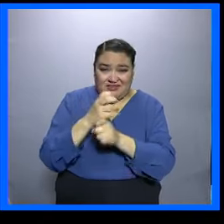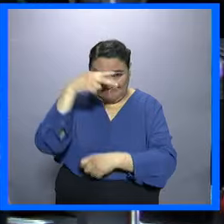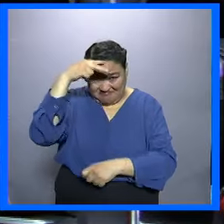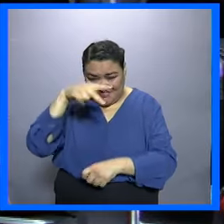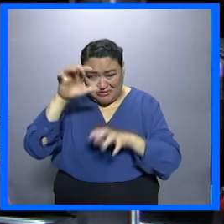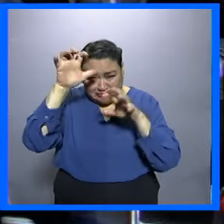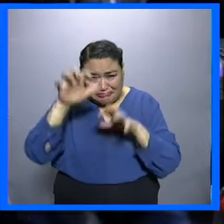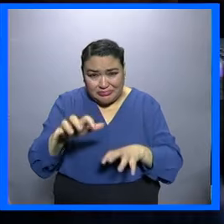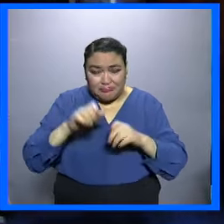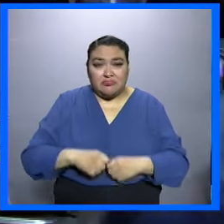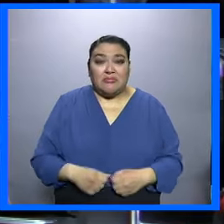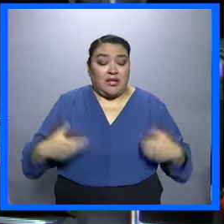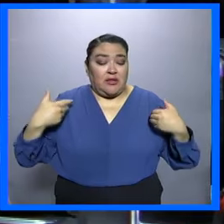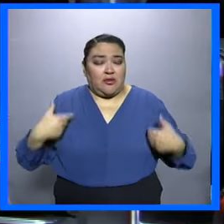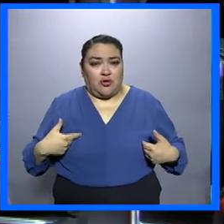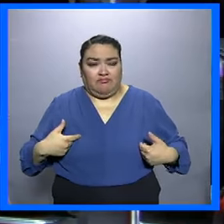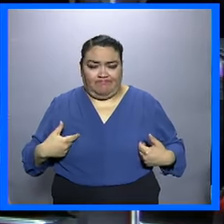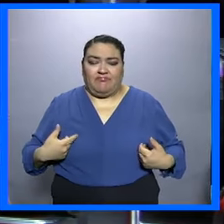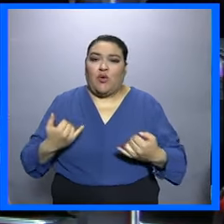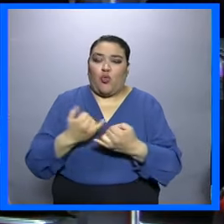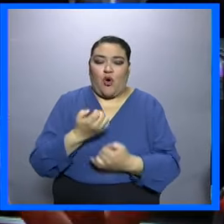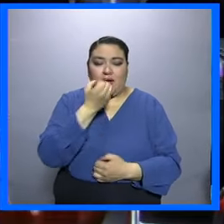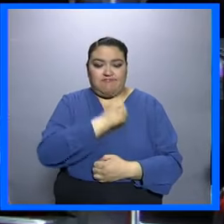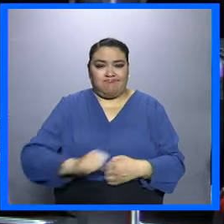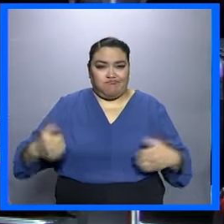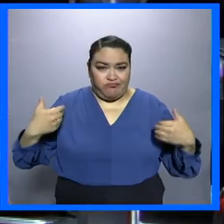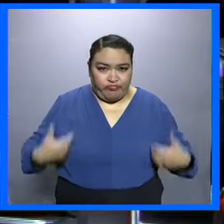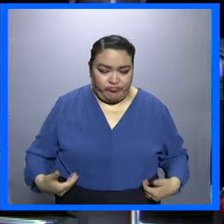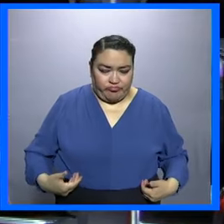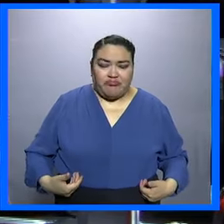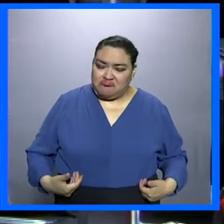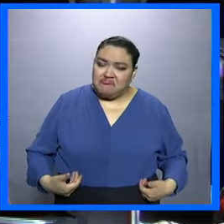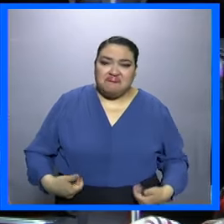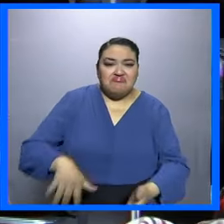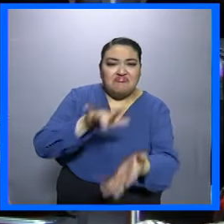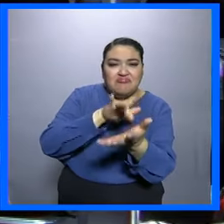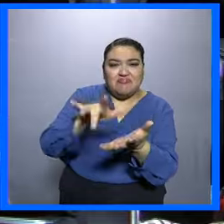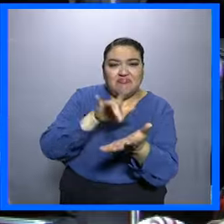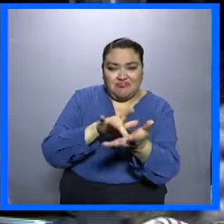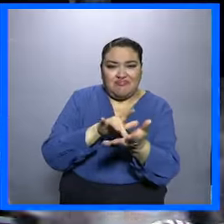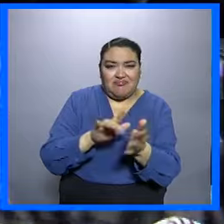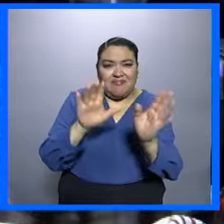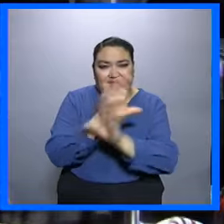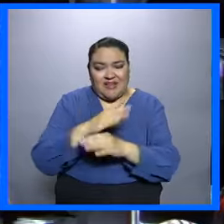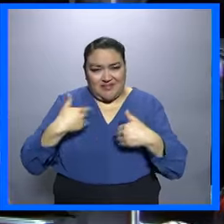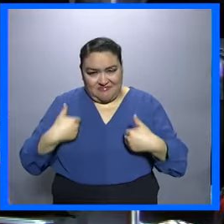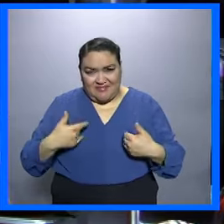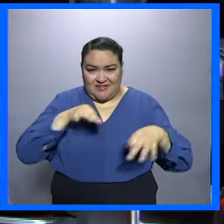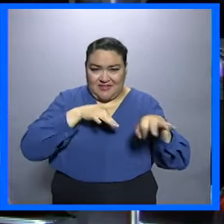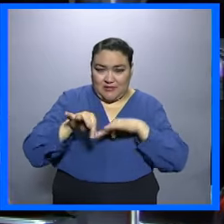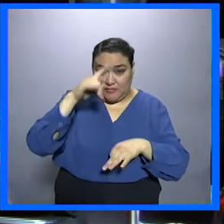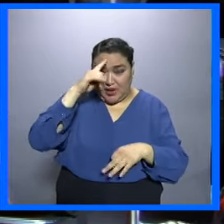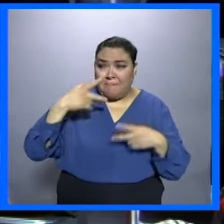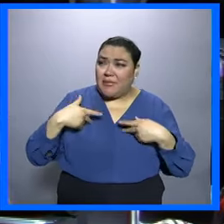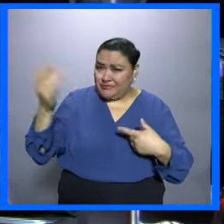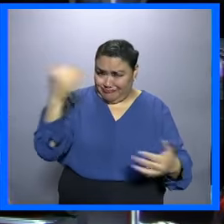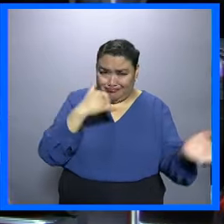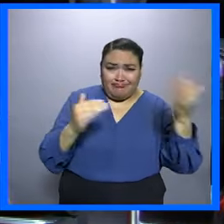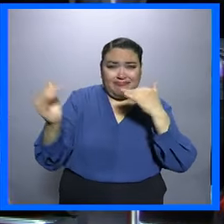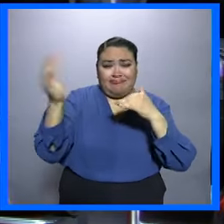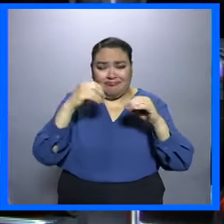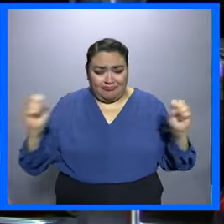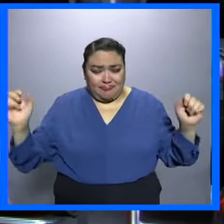República. Nosotros venimos aportando también ejerciendo nuestro trabajo para que la gente se acerque, para que